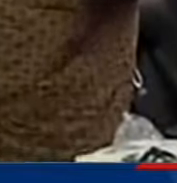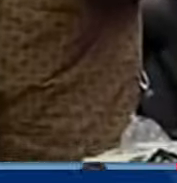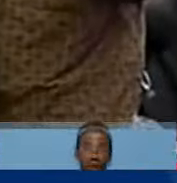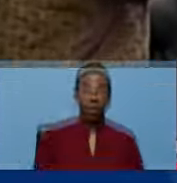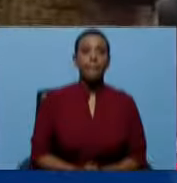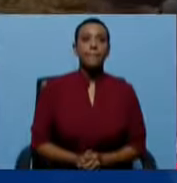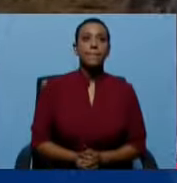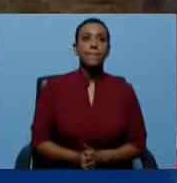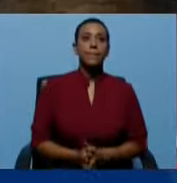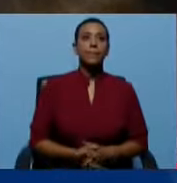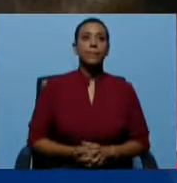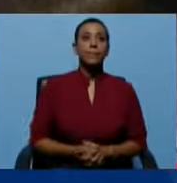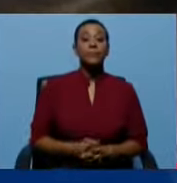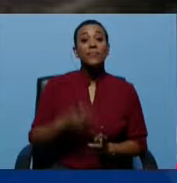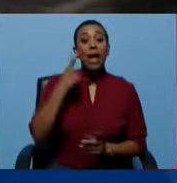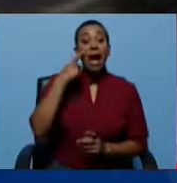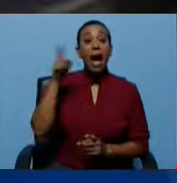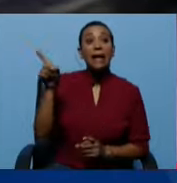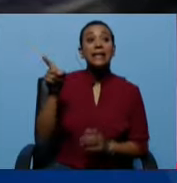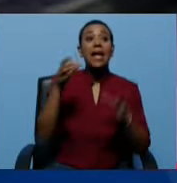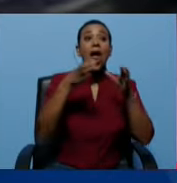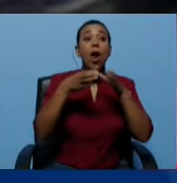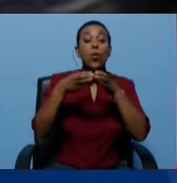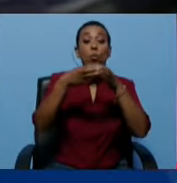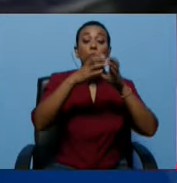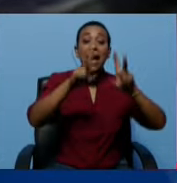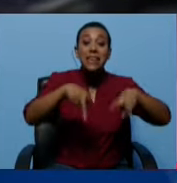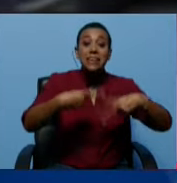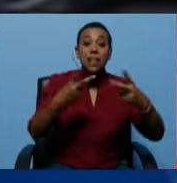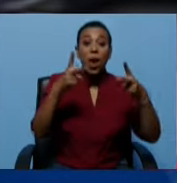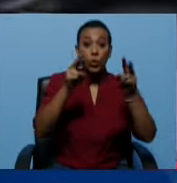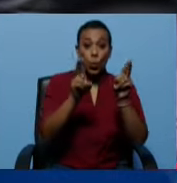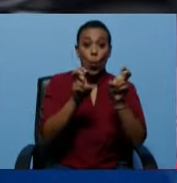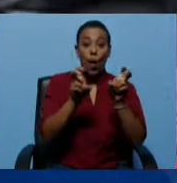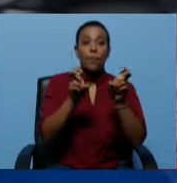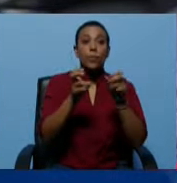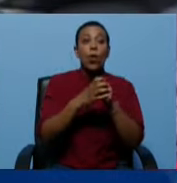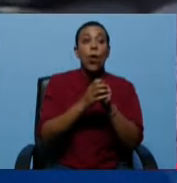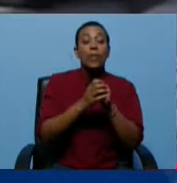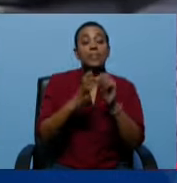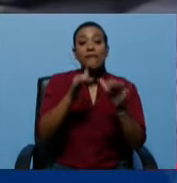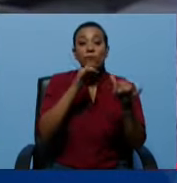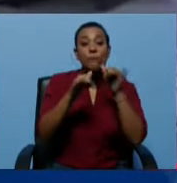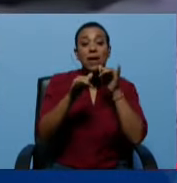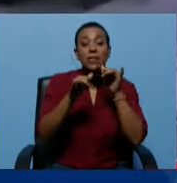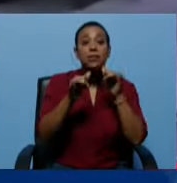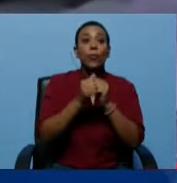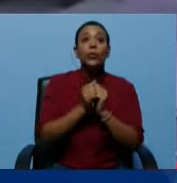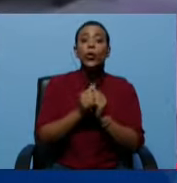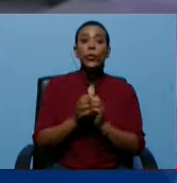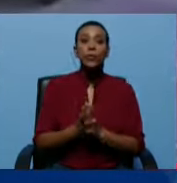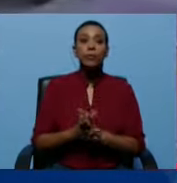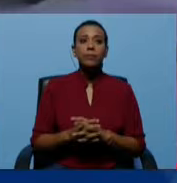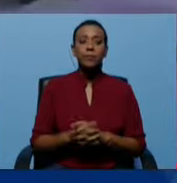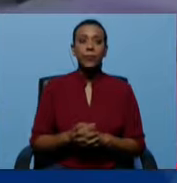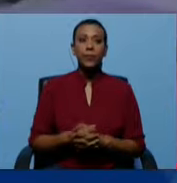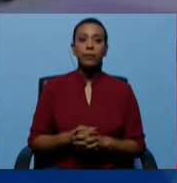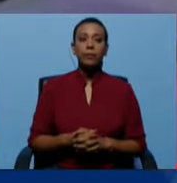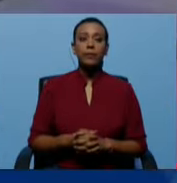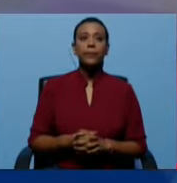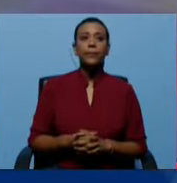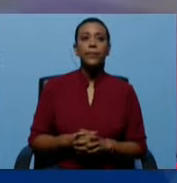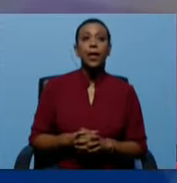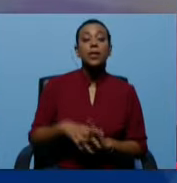su escritura, su lectura, con este centro de información, de documentación que tenemos aquí, que es el centro